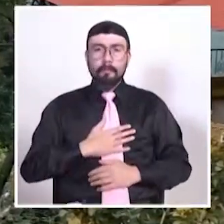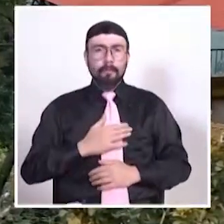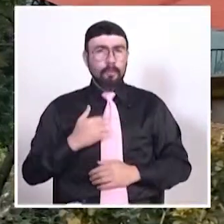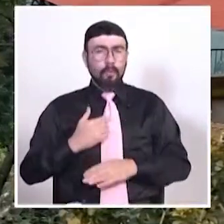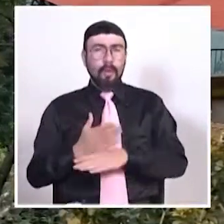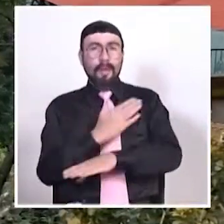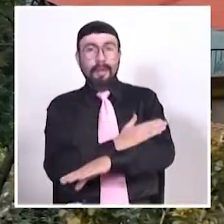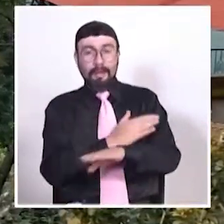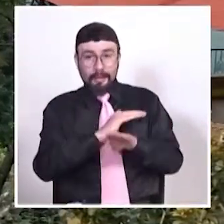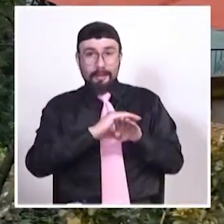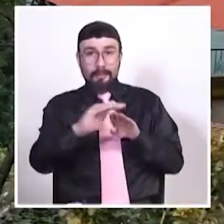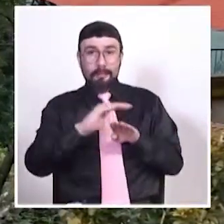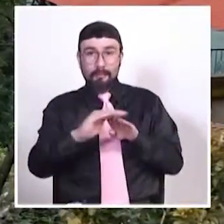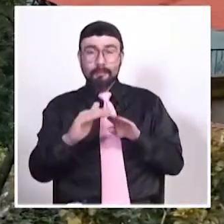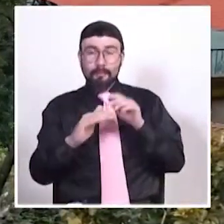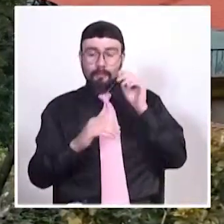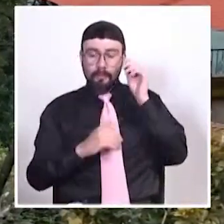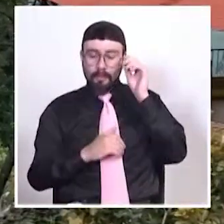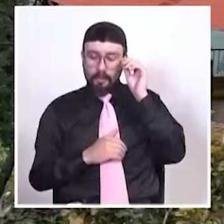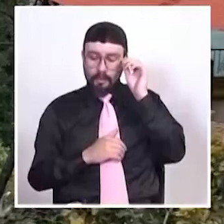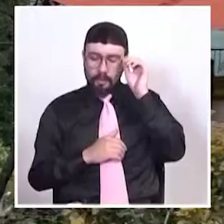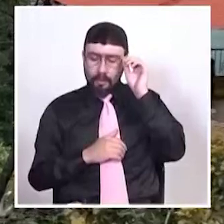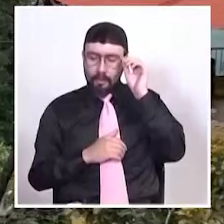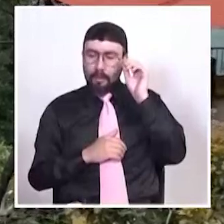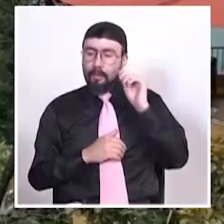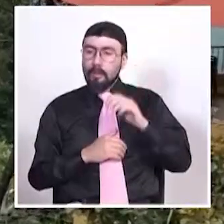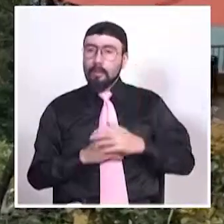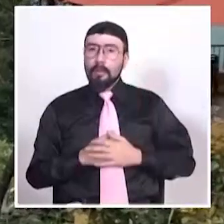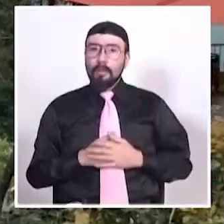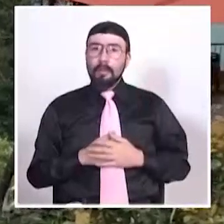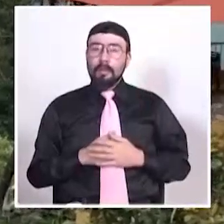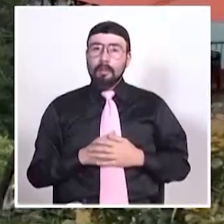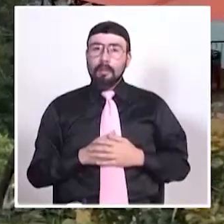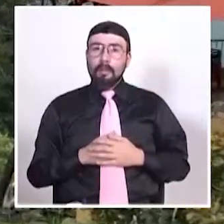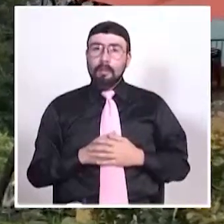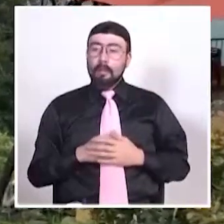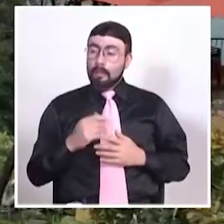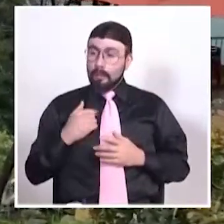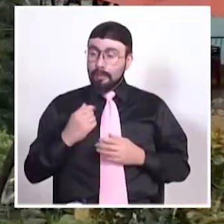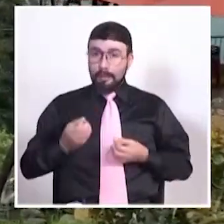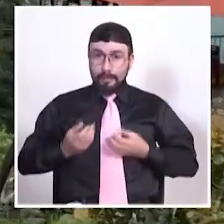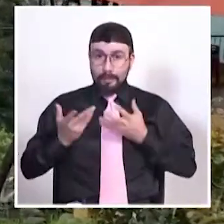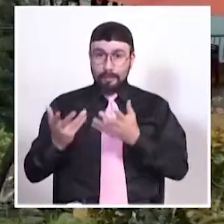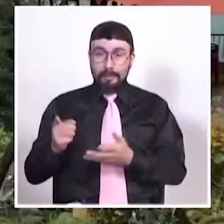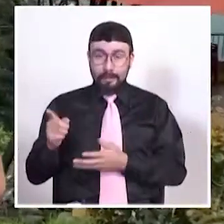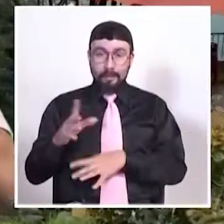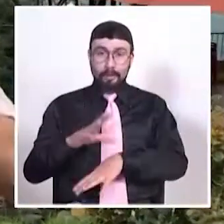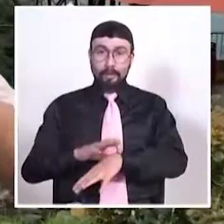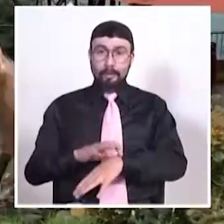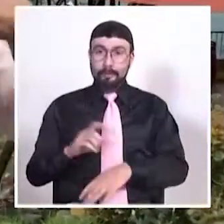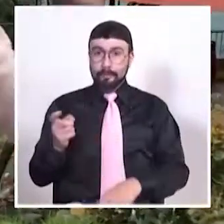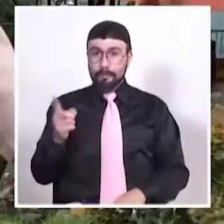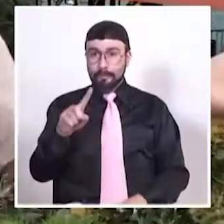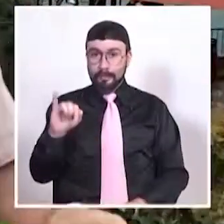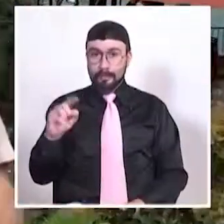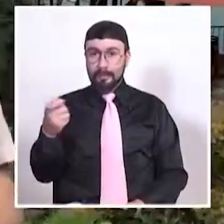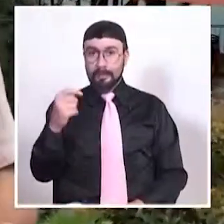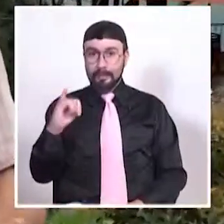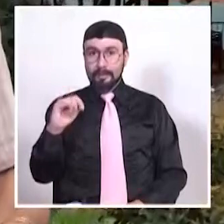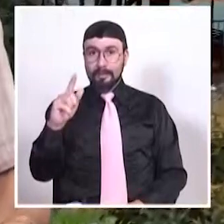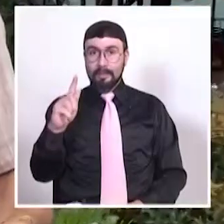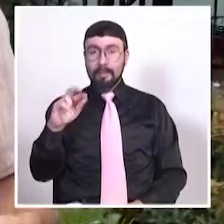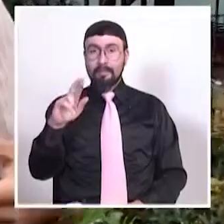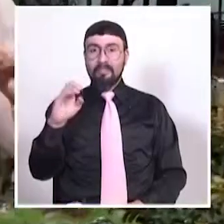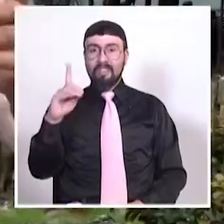de la invitación, yo en el trasegar con el doctor Sigifredo, estuvimos con muchos